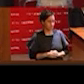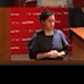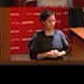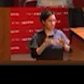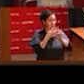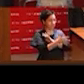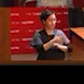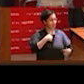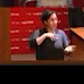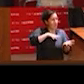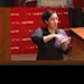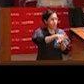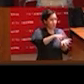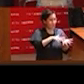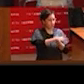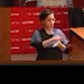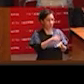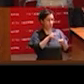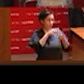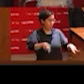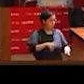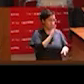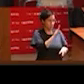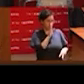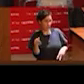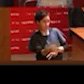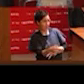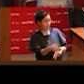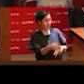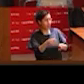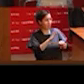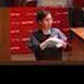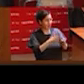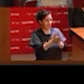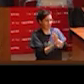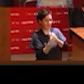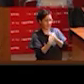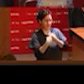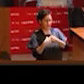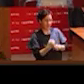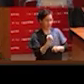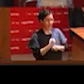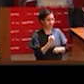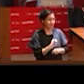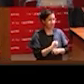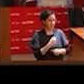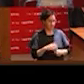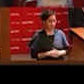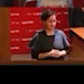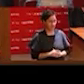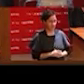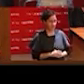de forma directa o indirecta eh Para que se incorporen al mercado de trabajo algunas